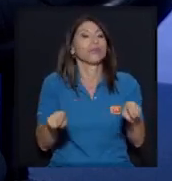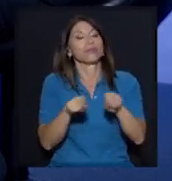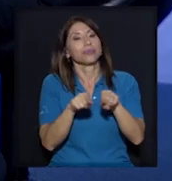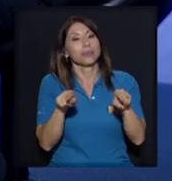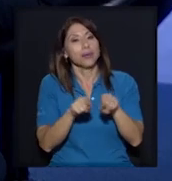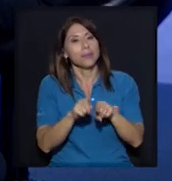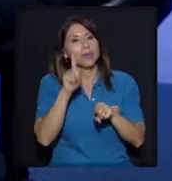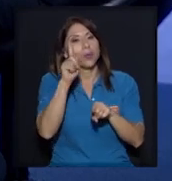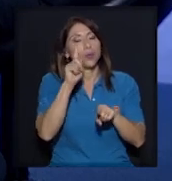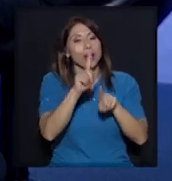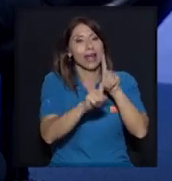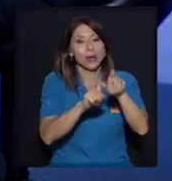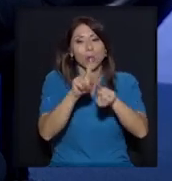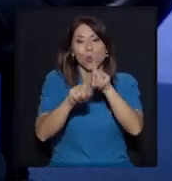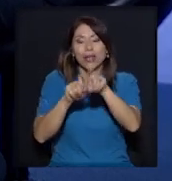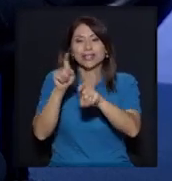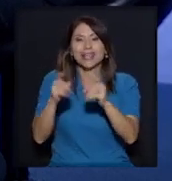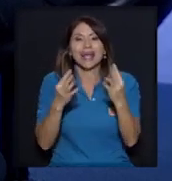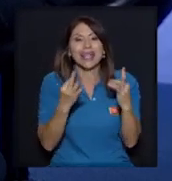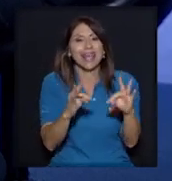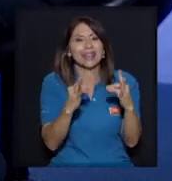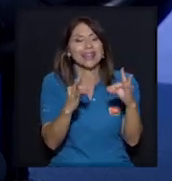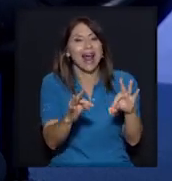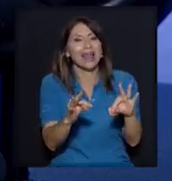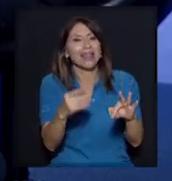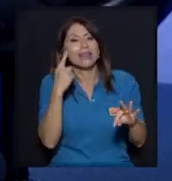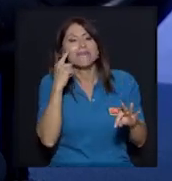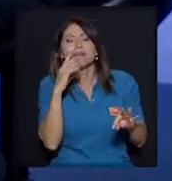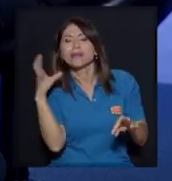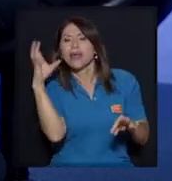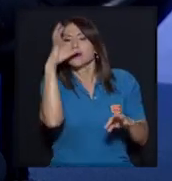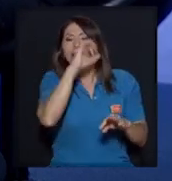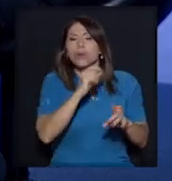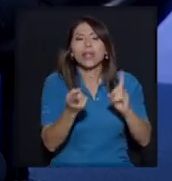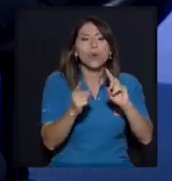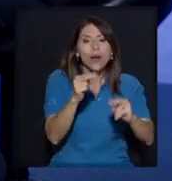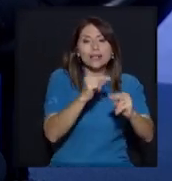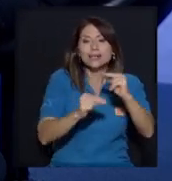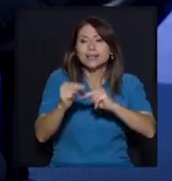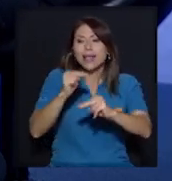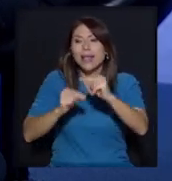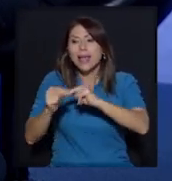que trata de aproximar cuáles son esos emprendimientos que se están llevando a cabo